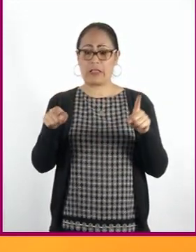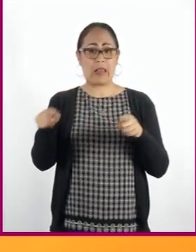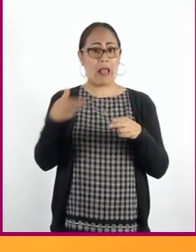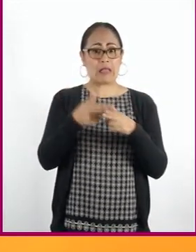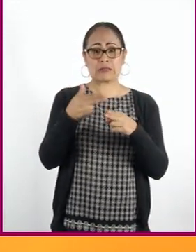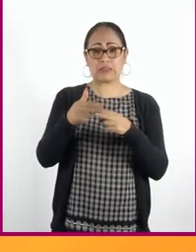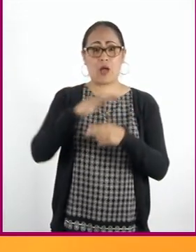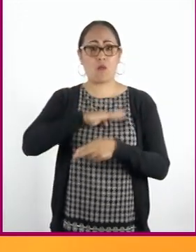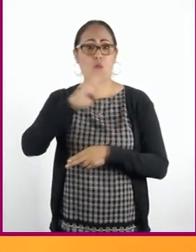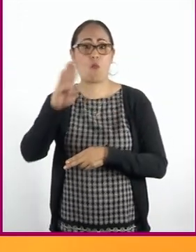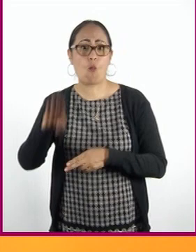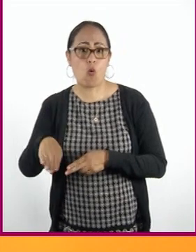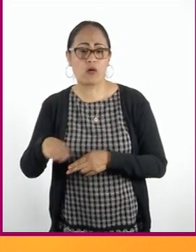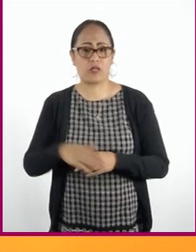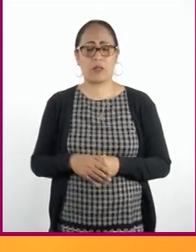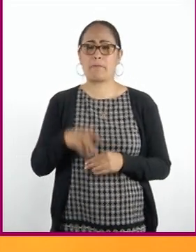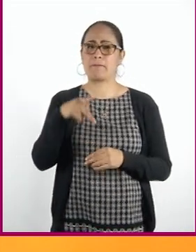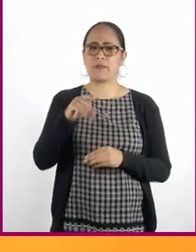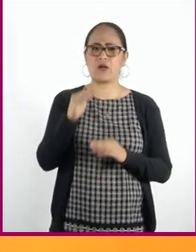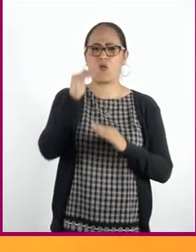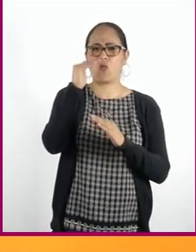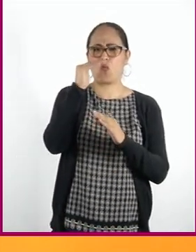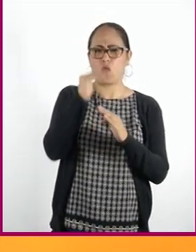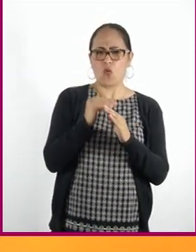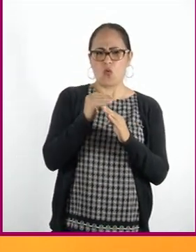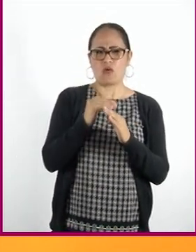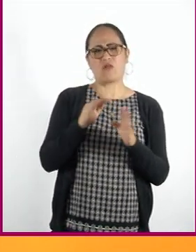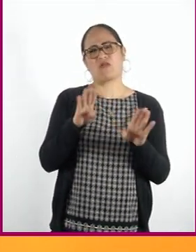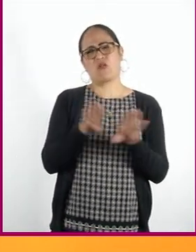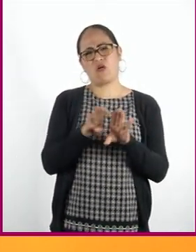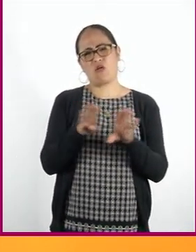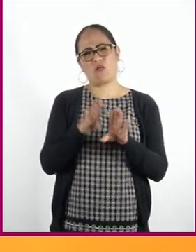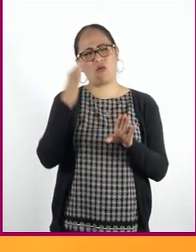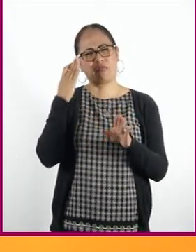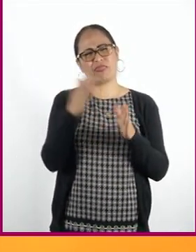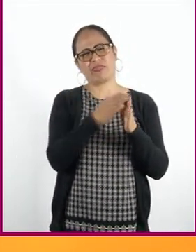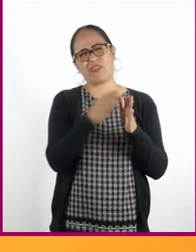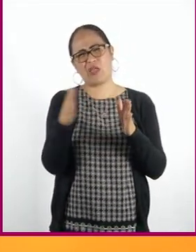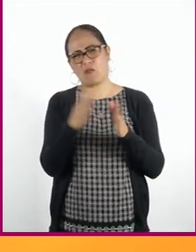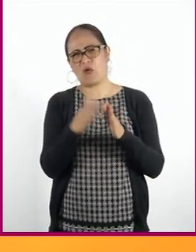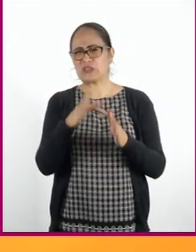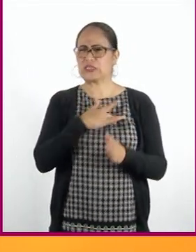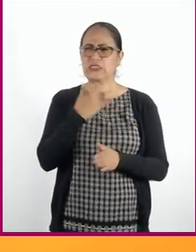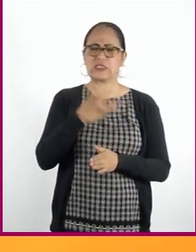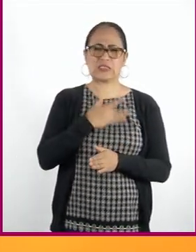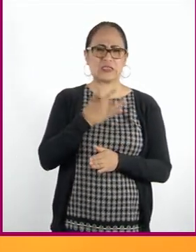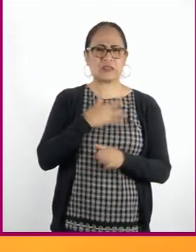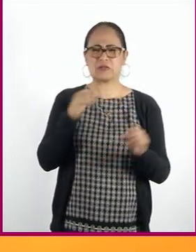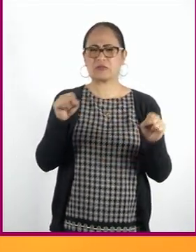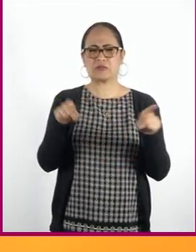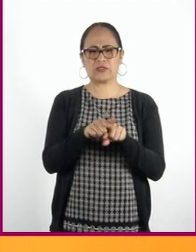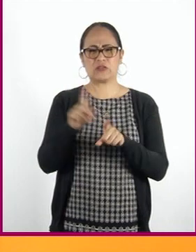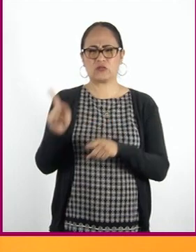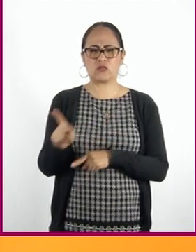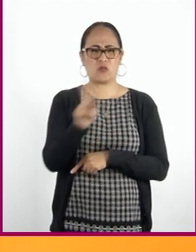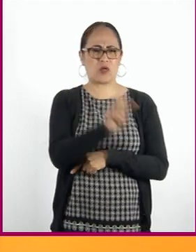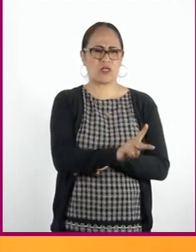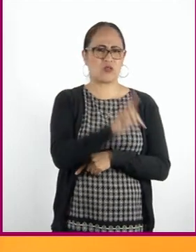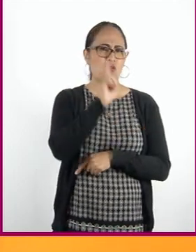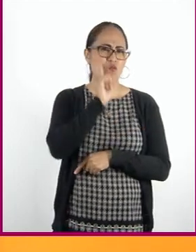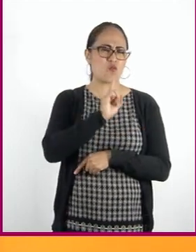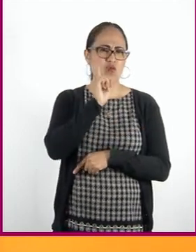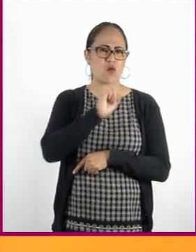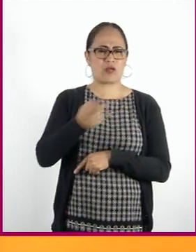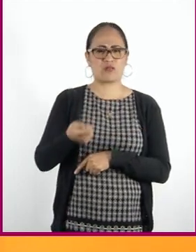vida, disminuyendo solo con la llegada de una etapa con síntomas similares a los que se presentan en las mujeres y